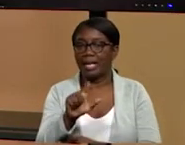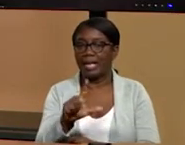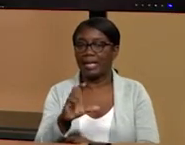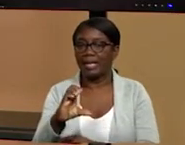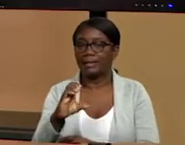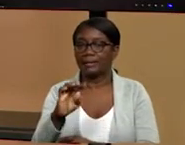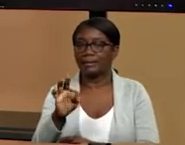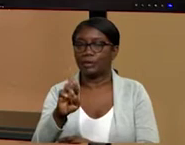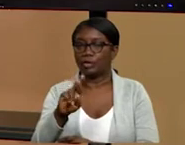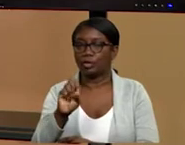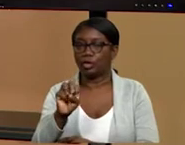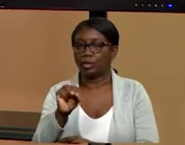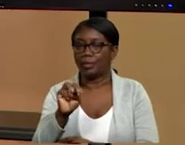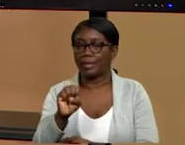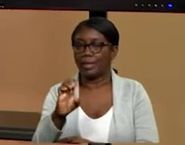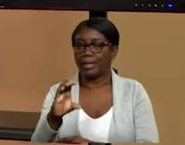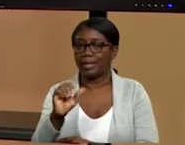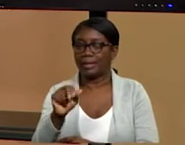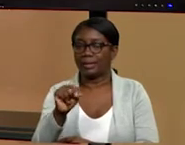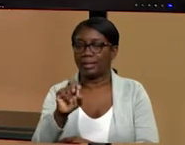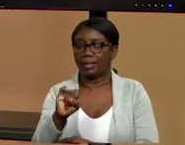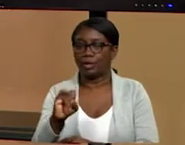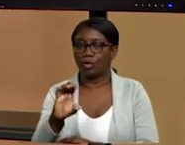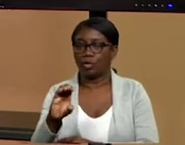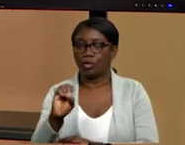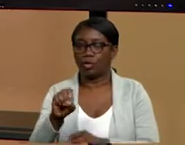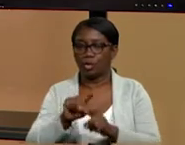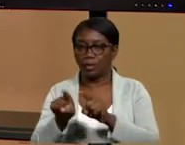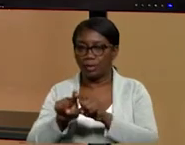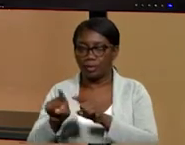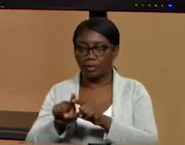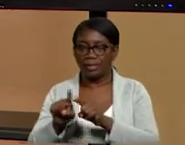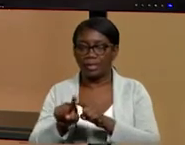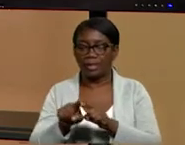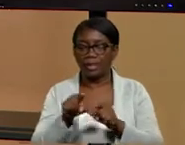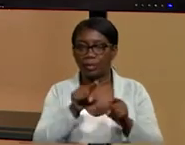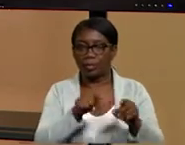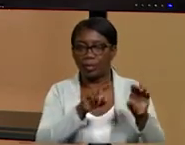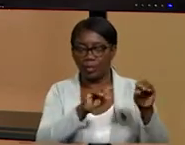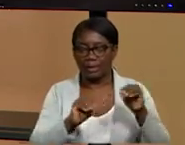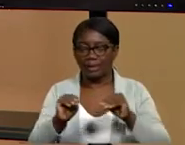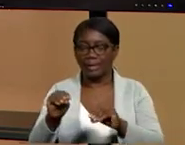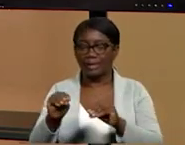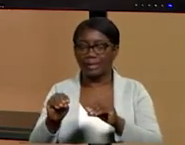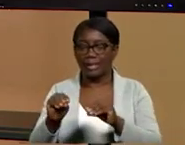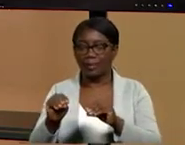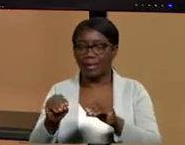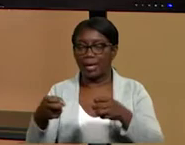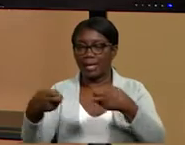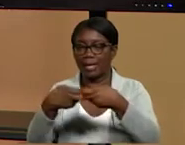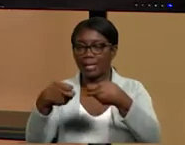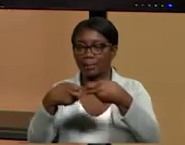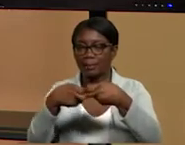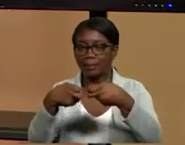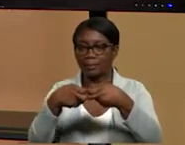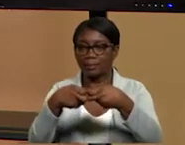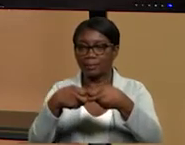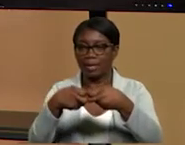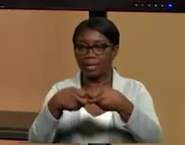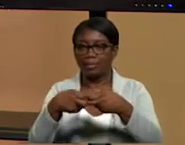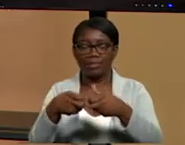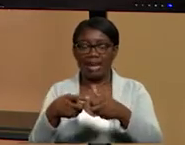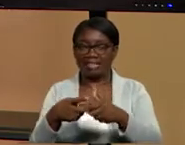pueden observar lo que es la definición. Son dispositivos de partes móviles que se activan por medio de la electricidad. ¿Cuáles son